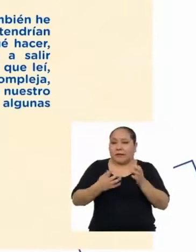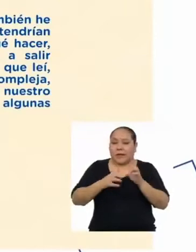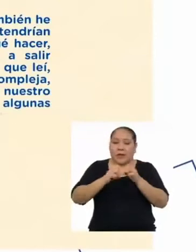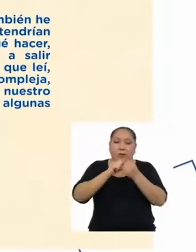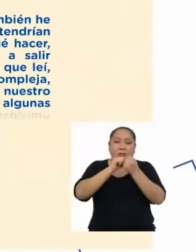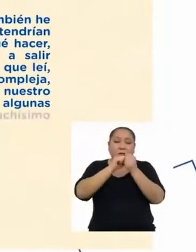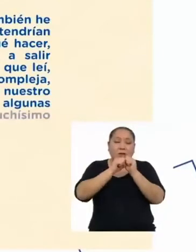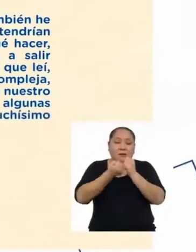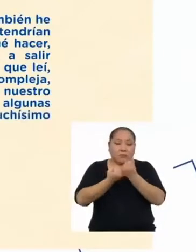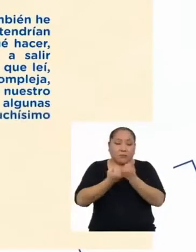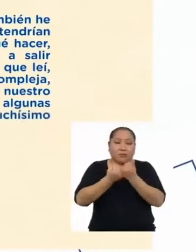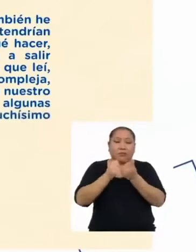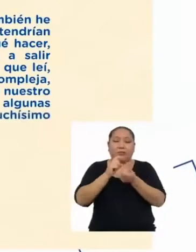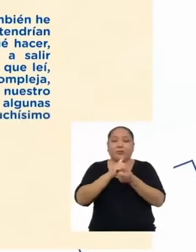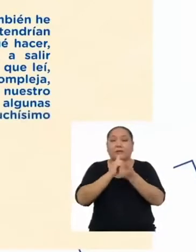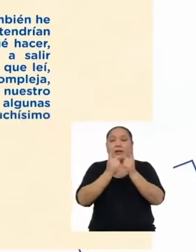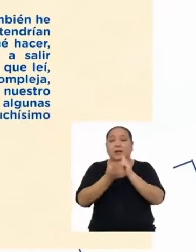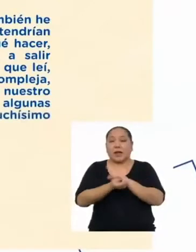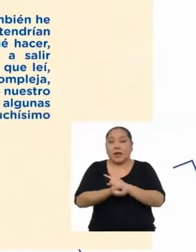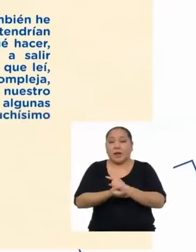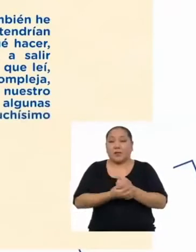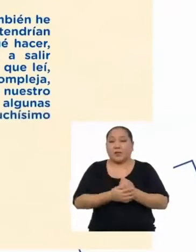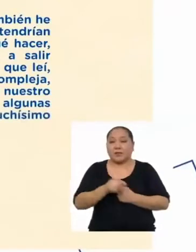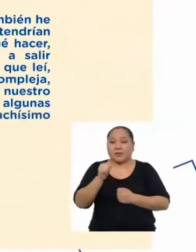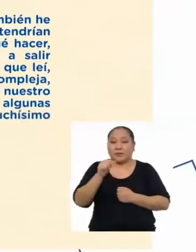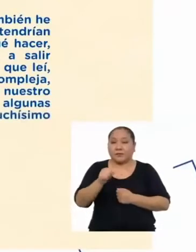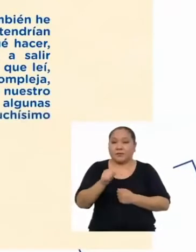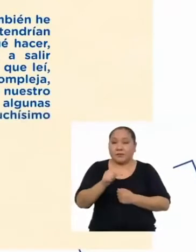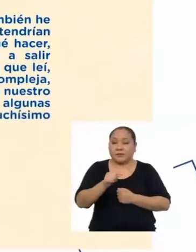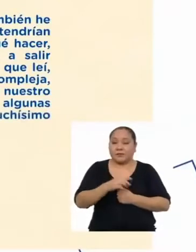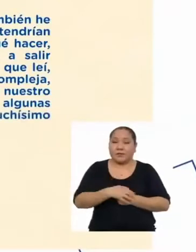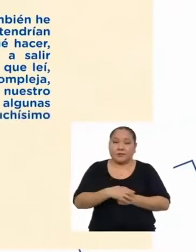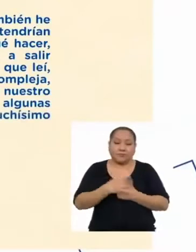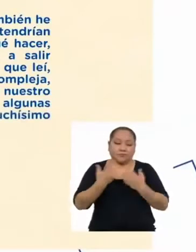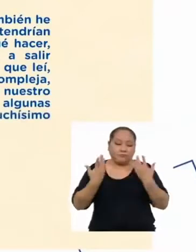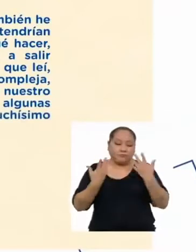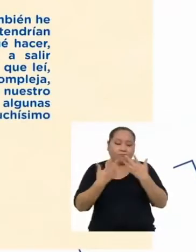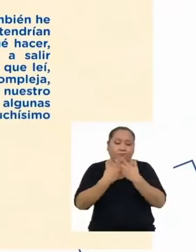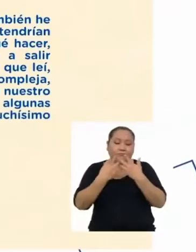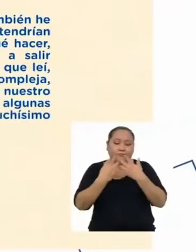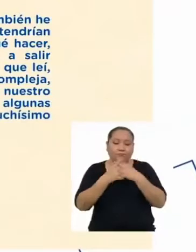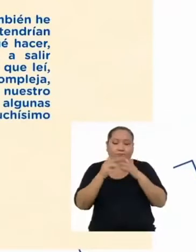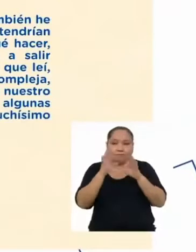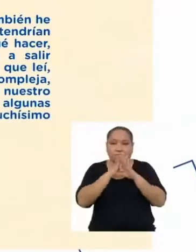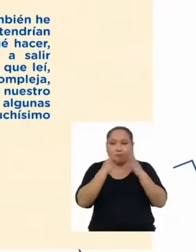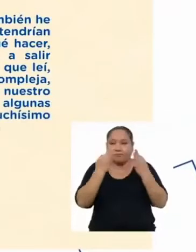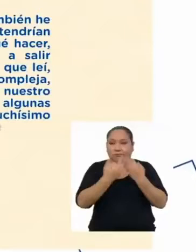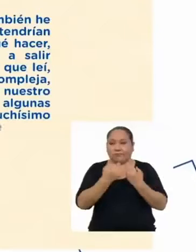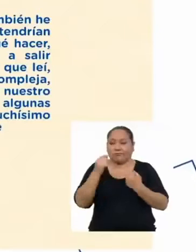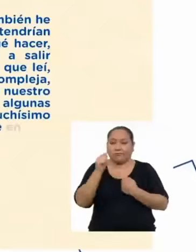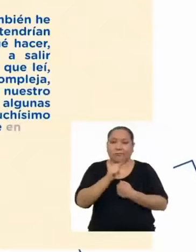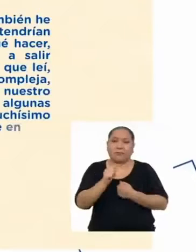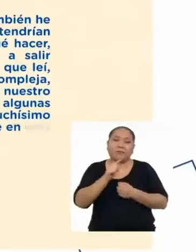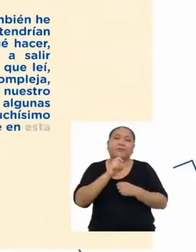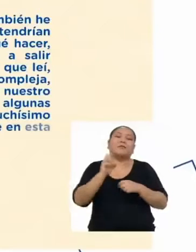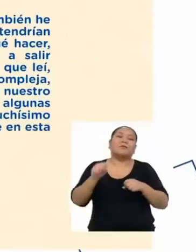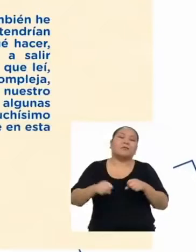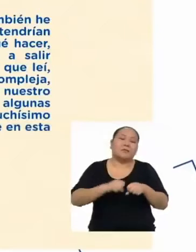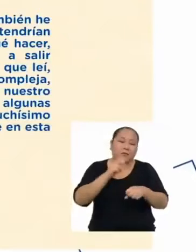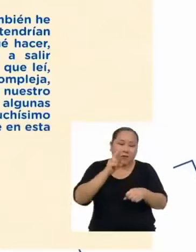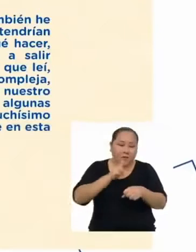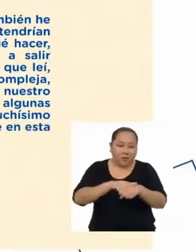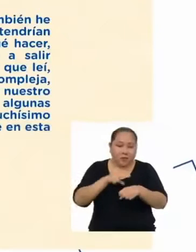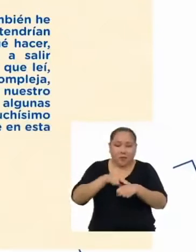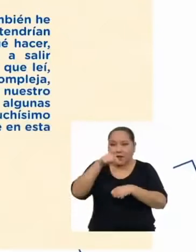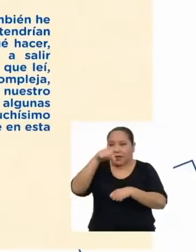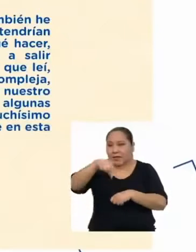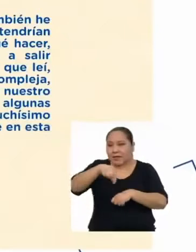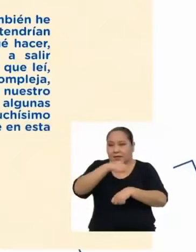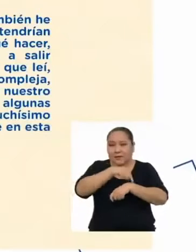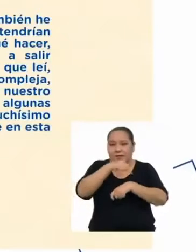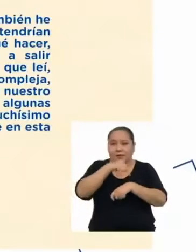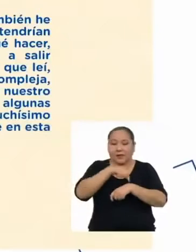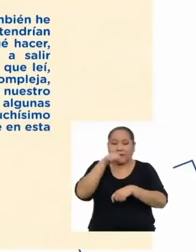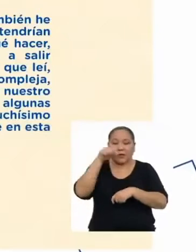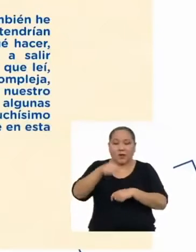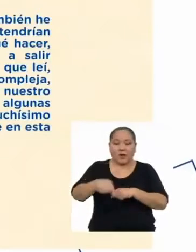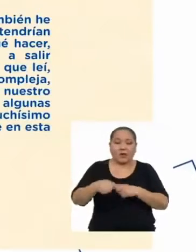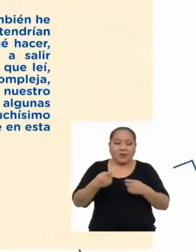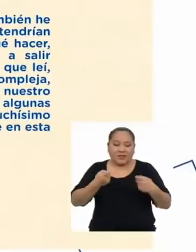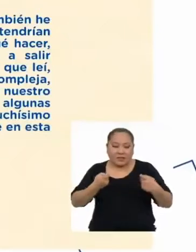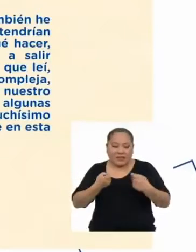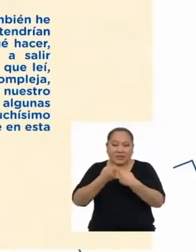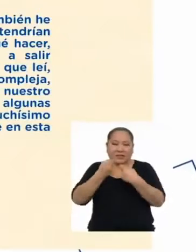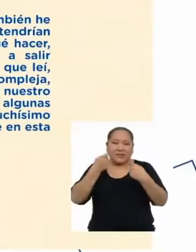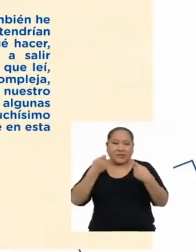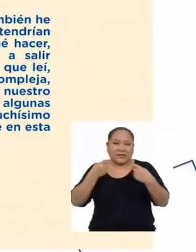se relaciona muchísimo con las relaciones familiares, por lo cual es normal que en esta etapa estas se vean